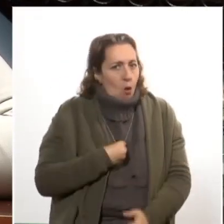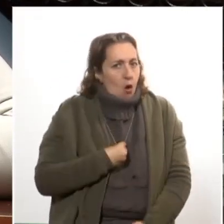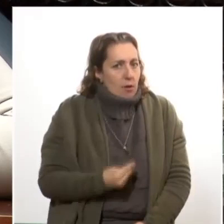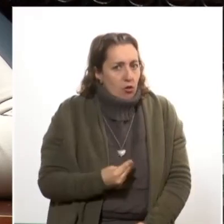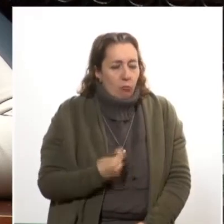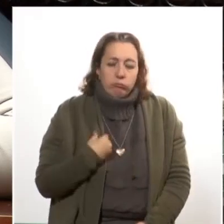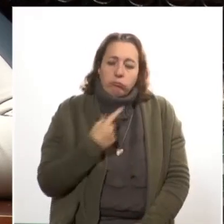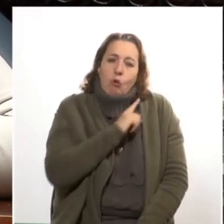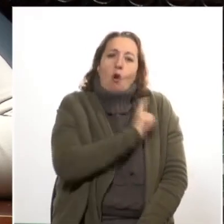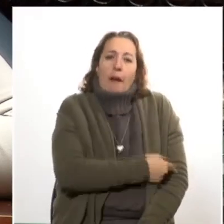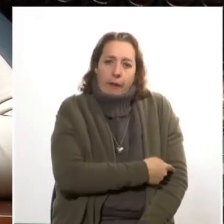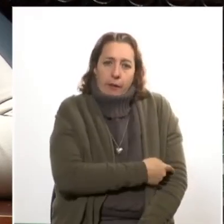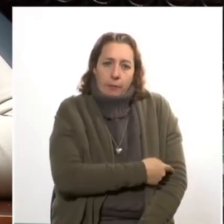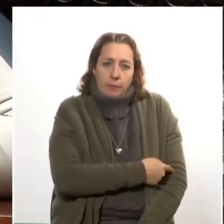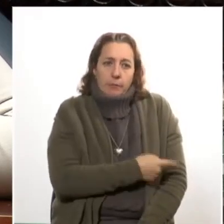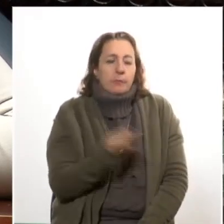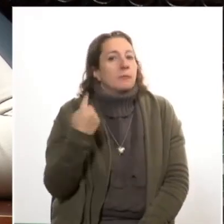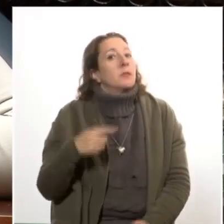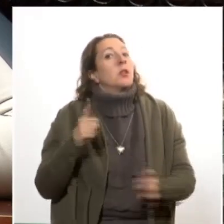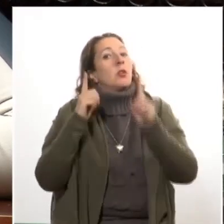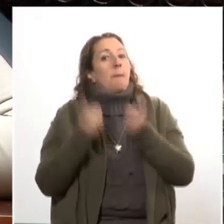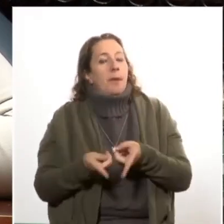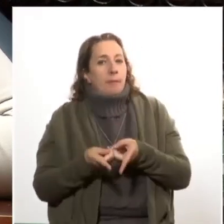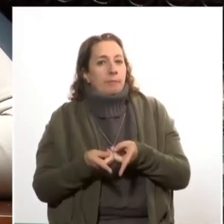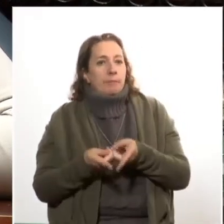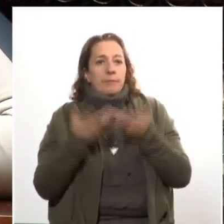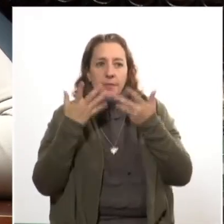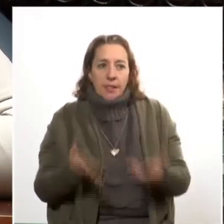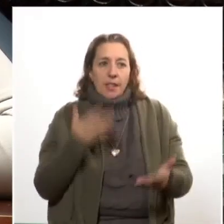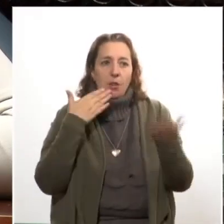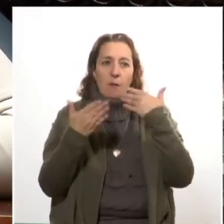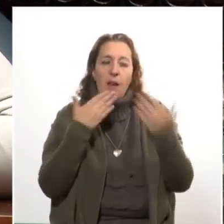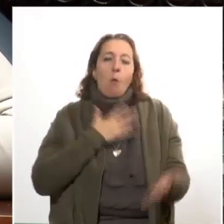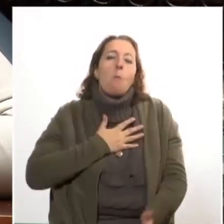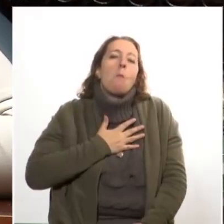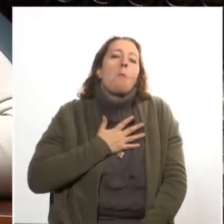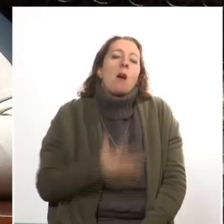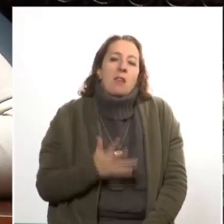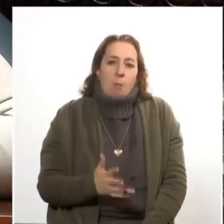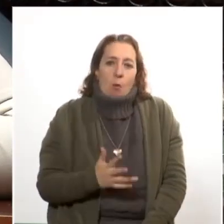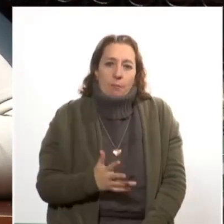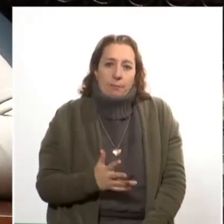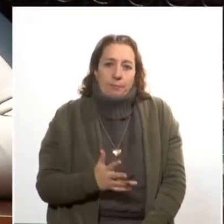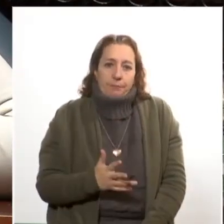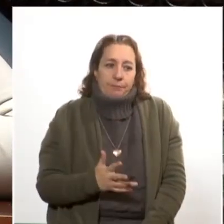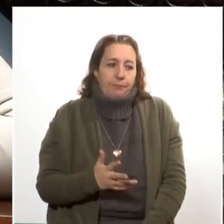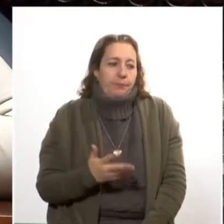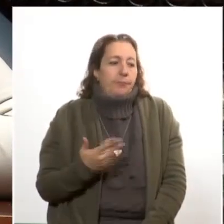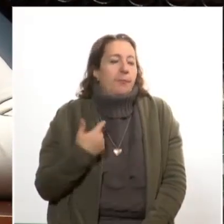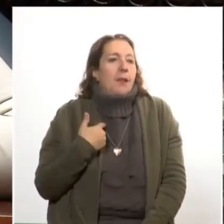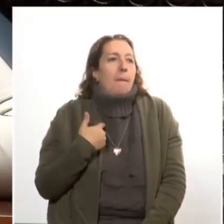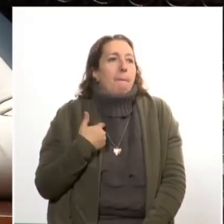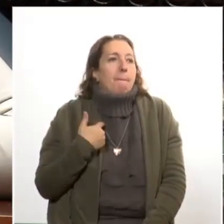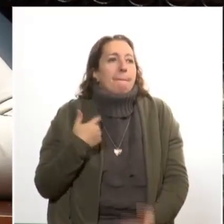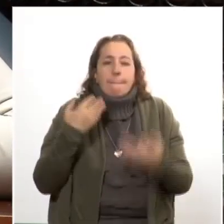su coraje. Pero por sobre todo, y quiero hablar del humanismo, su estricto